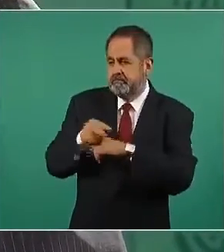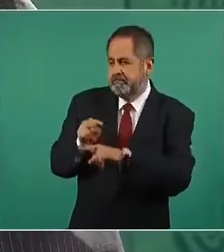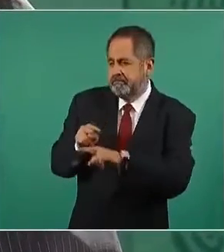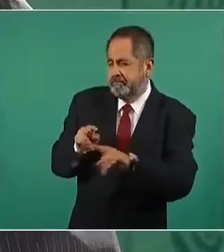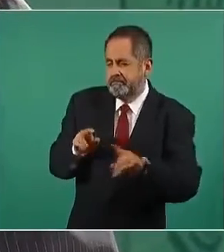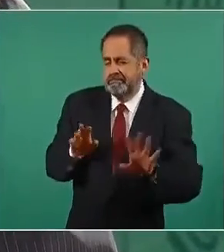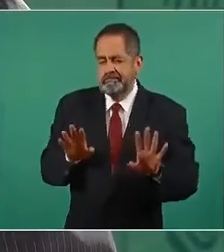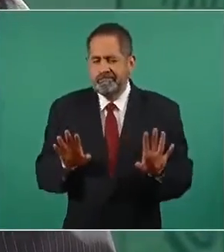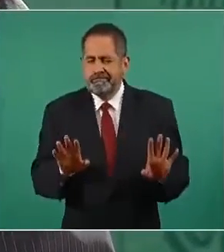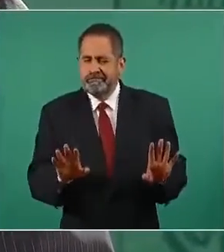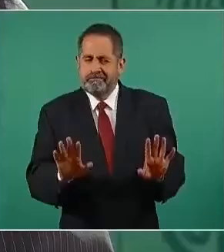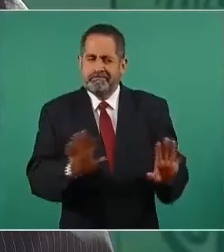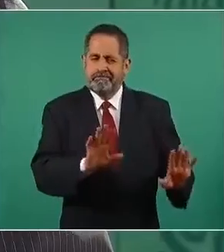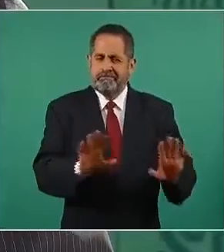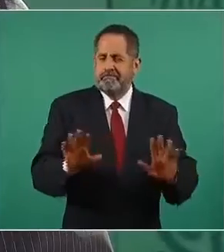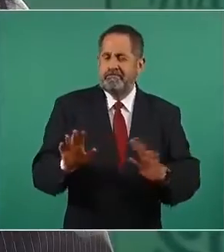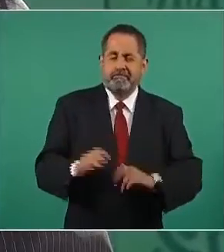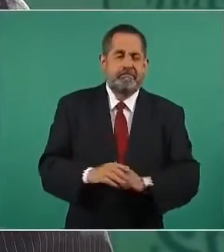televisión,